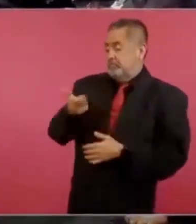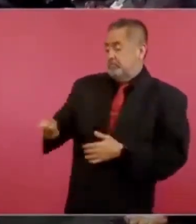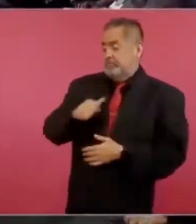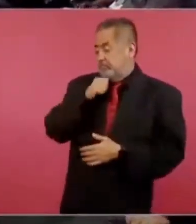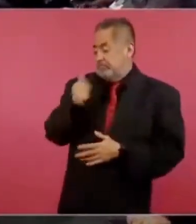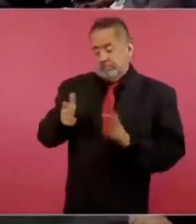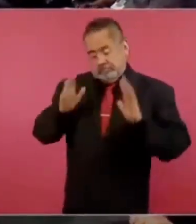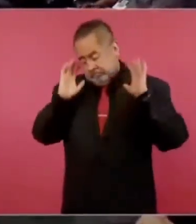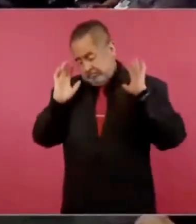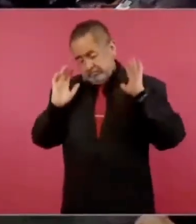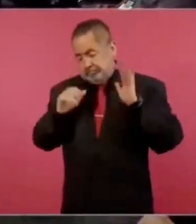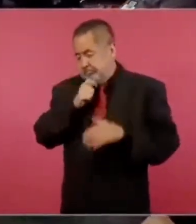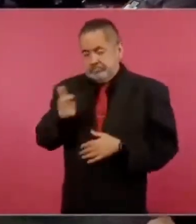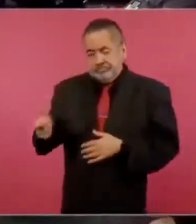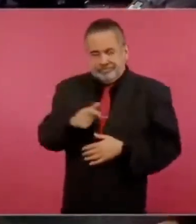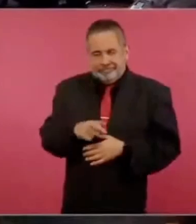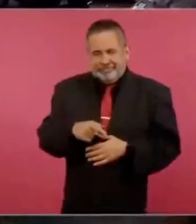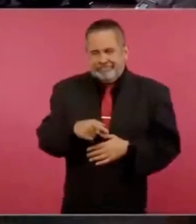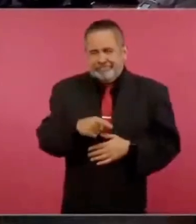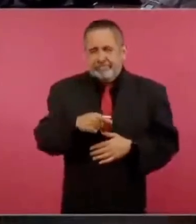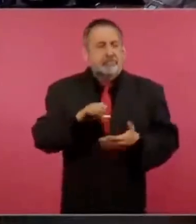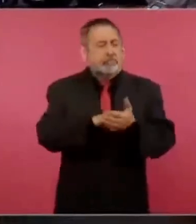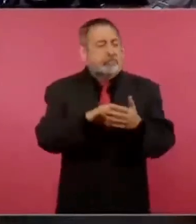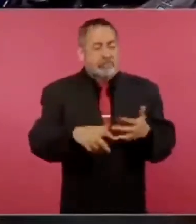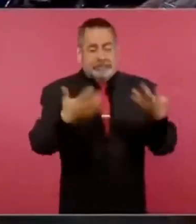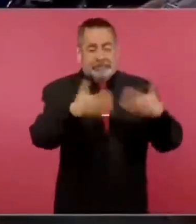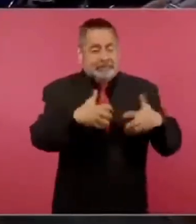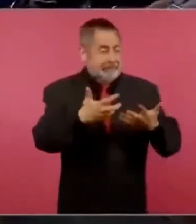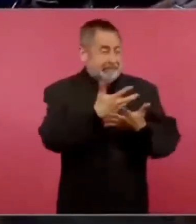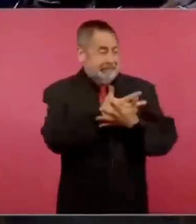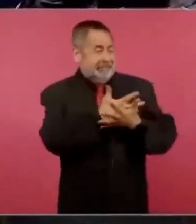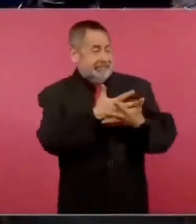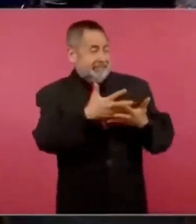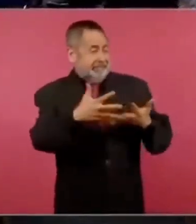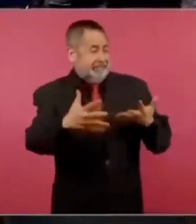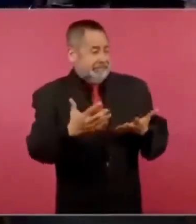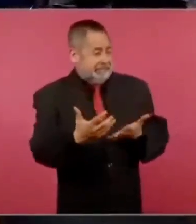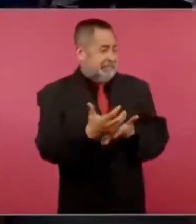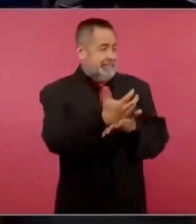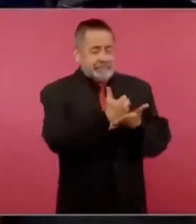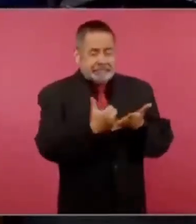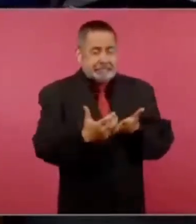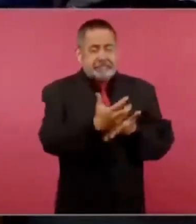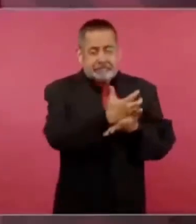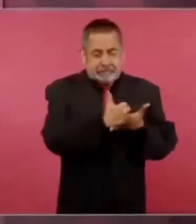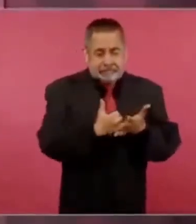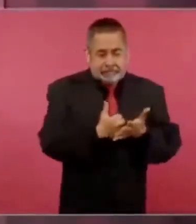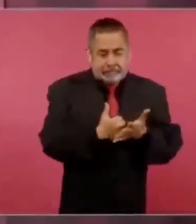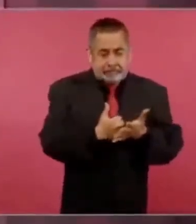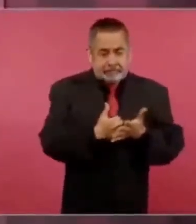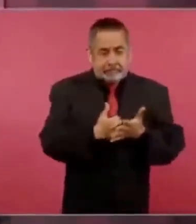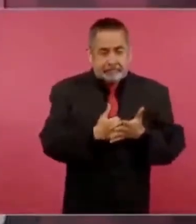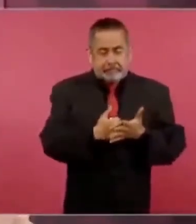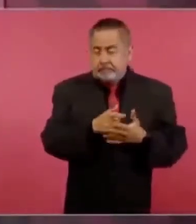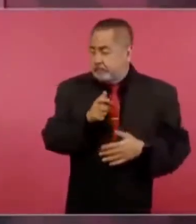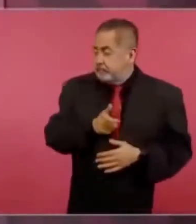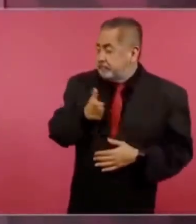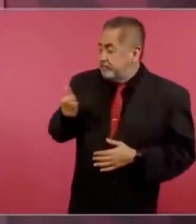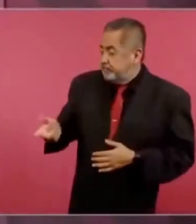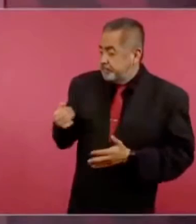fiscal, en donde una empresa grande tiene utilidades, pero para no pagar